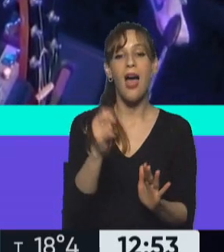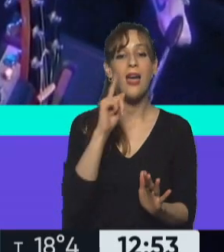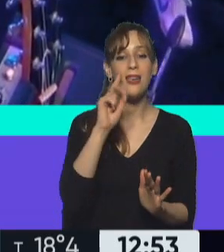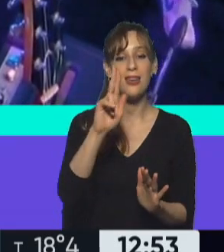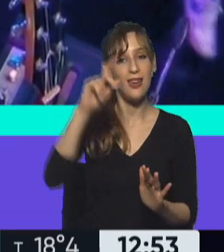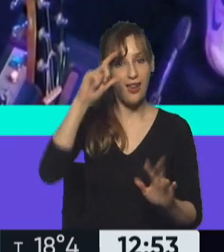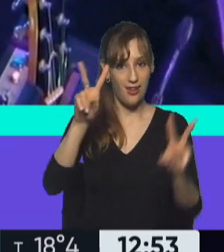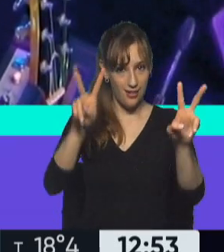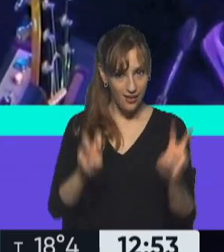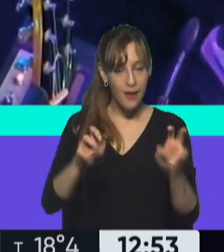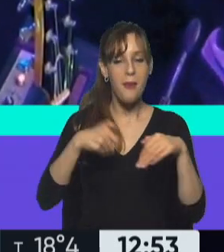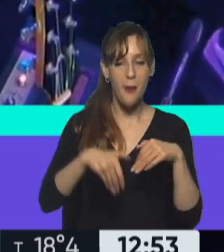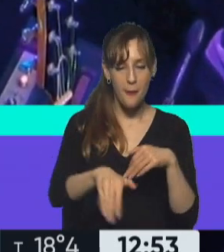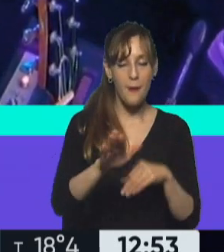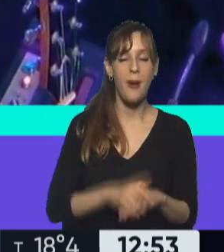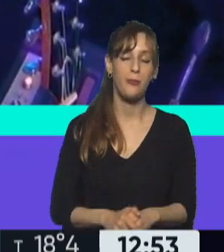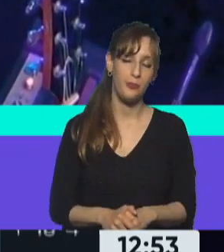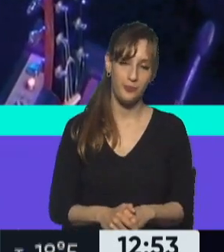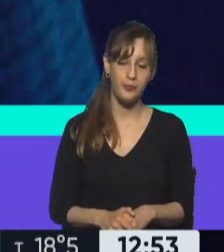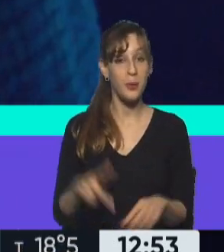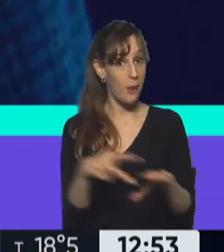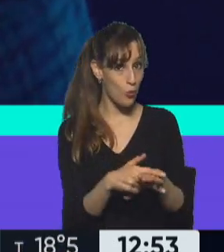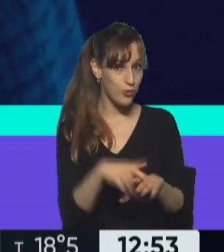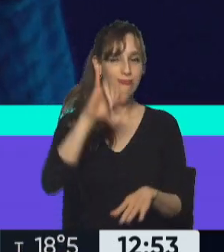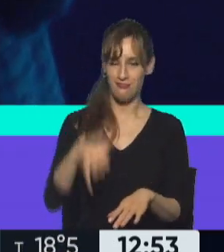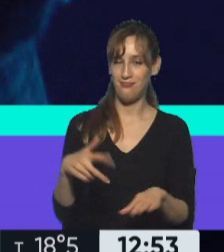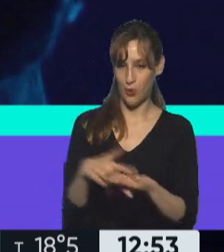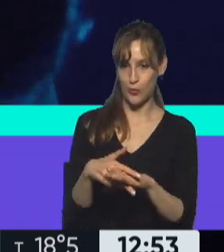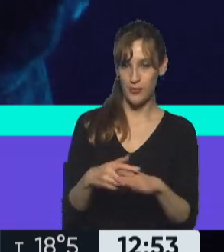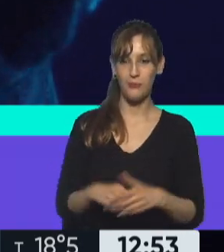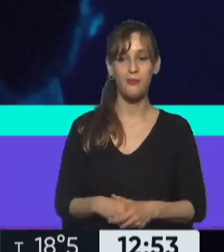micros de animación espíritus pioneros pausa vamos